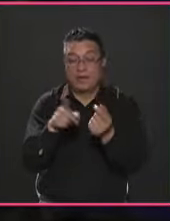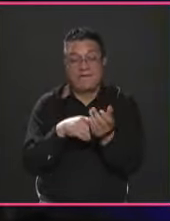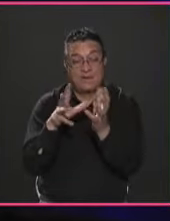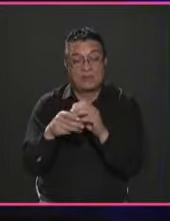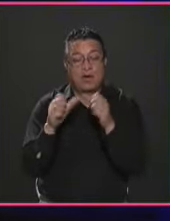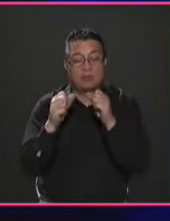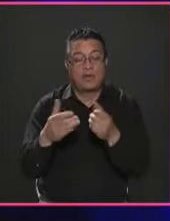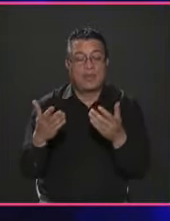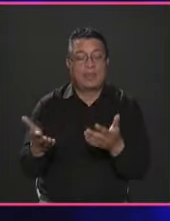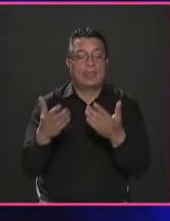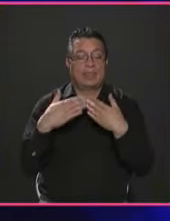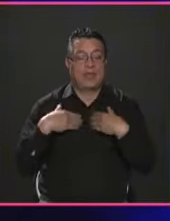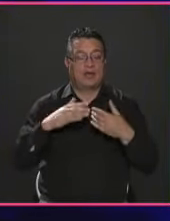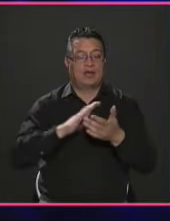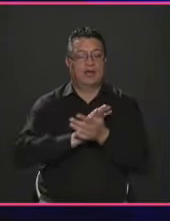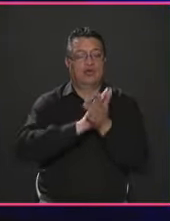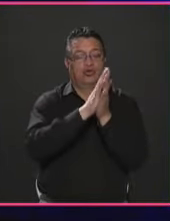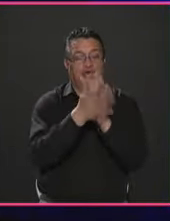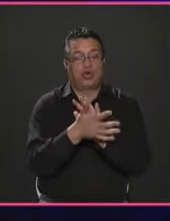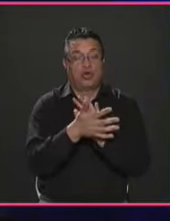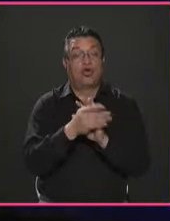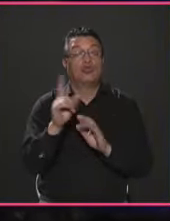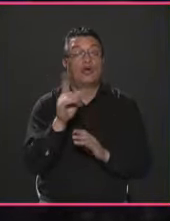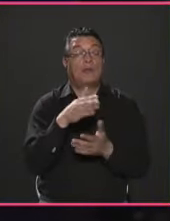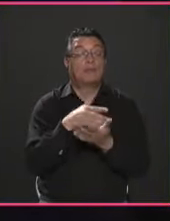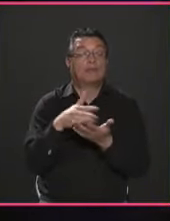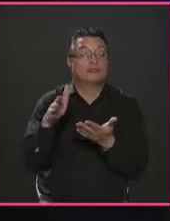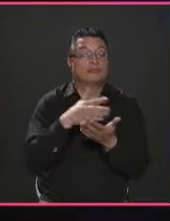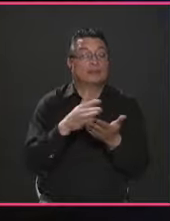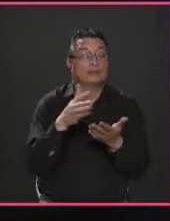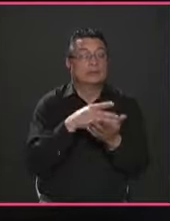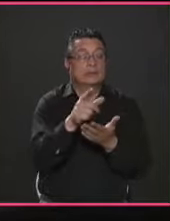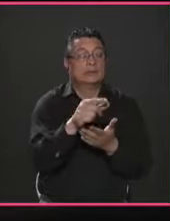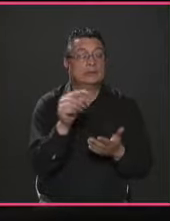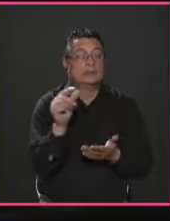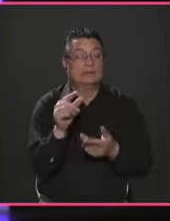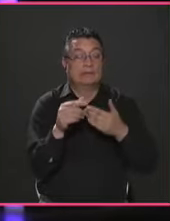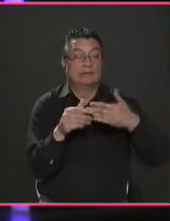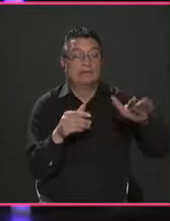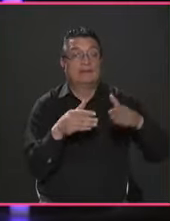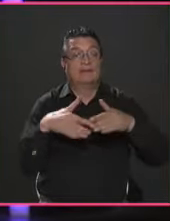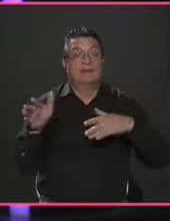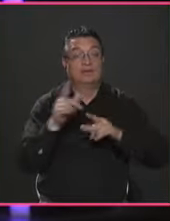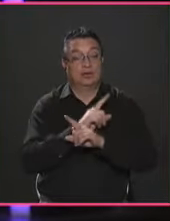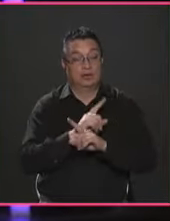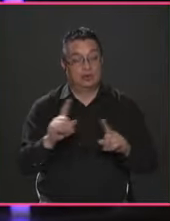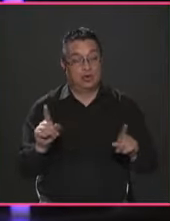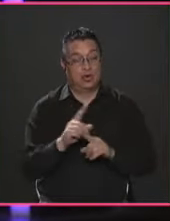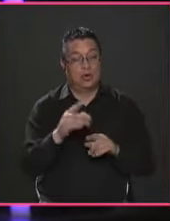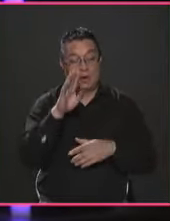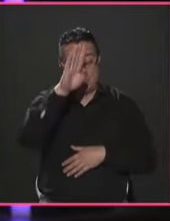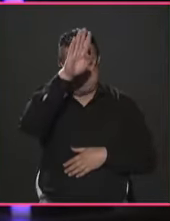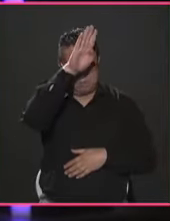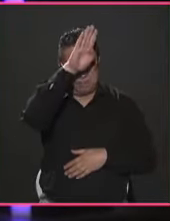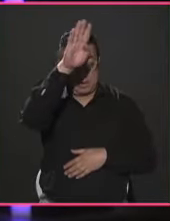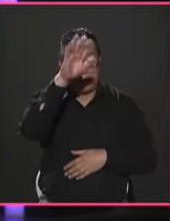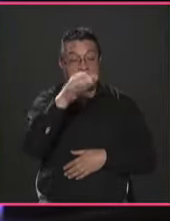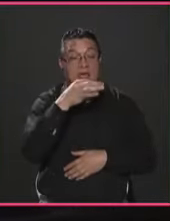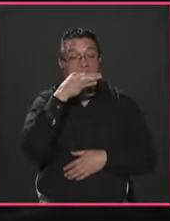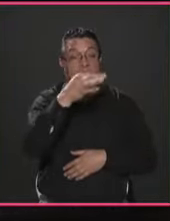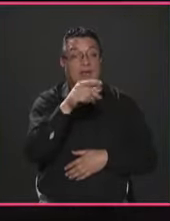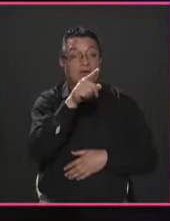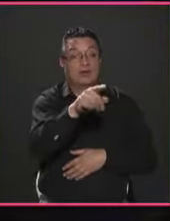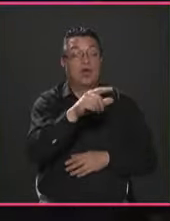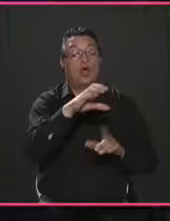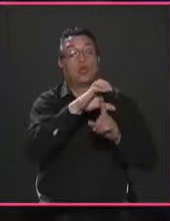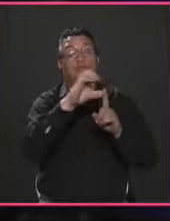que podamos recibir a todos no para excluir a quienes son inconvenientes no excluir a quienes segú el el Papa Francisco define como una